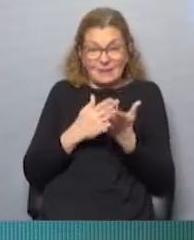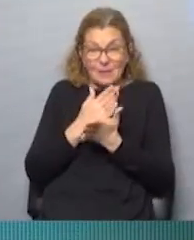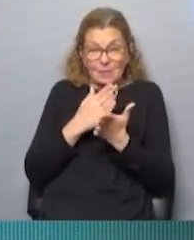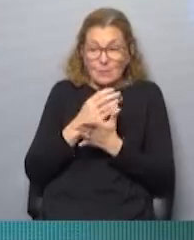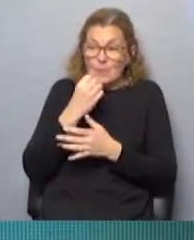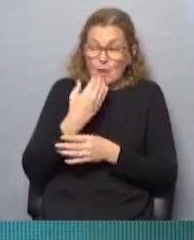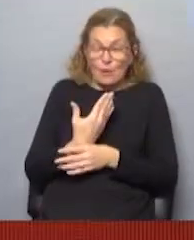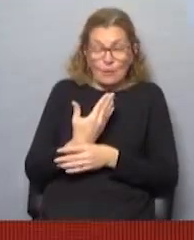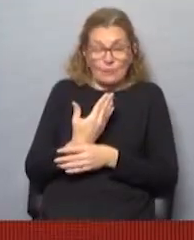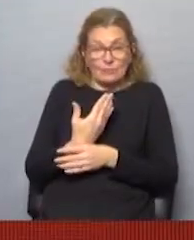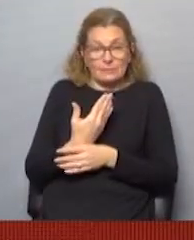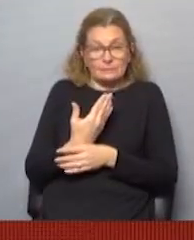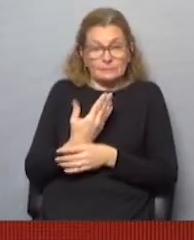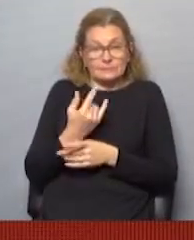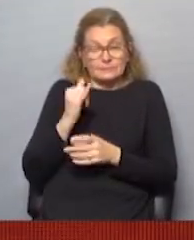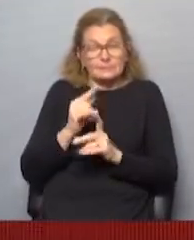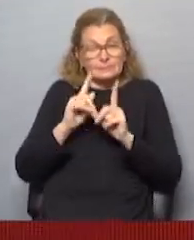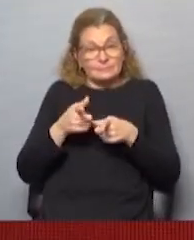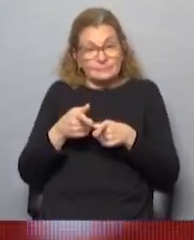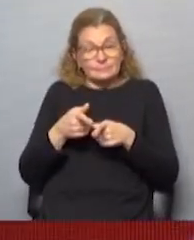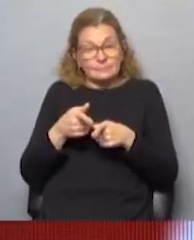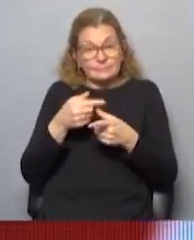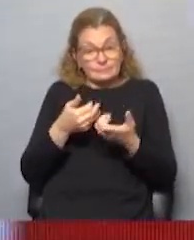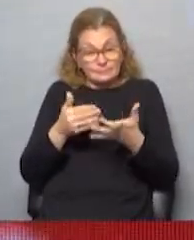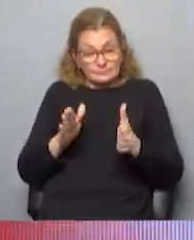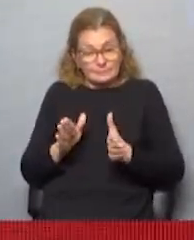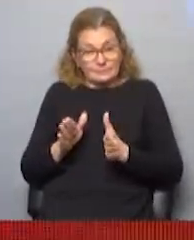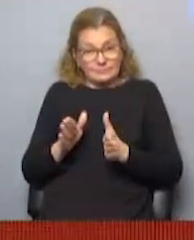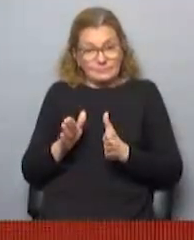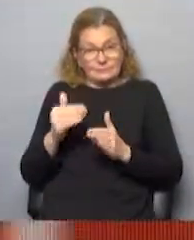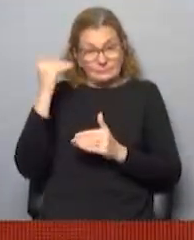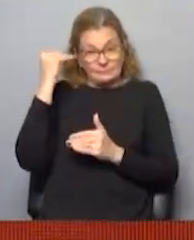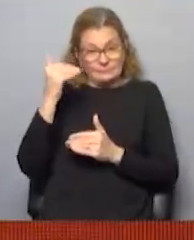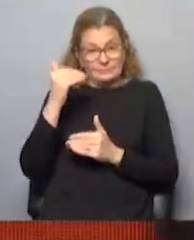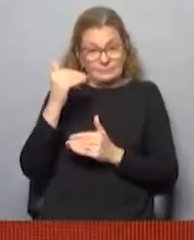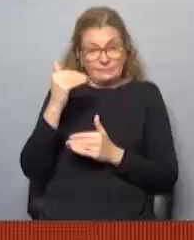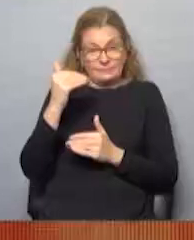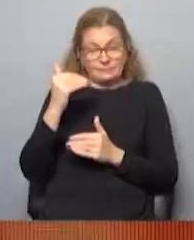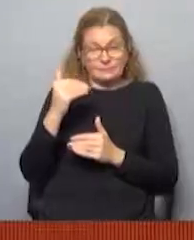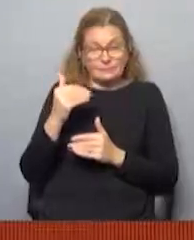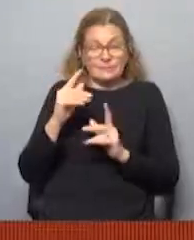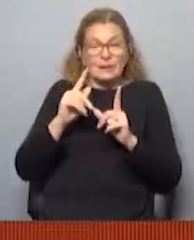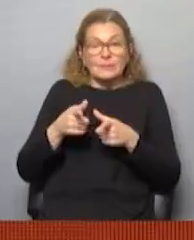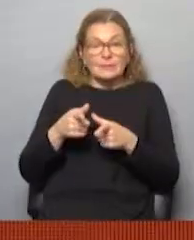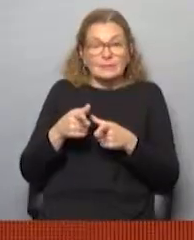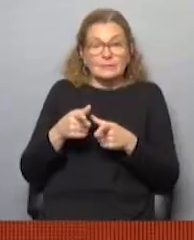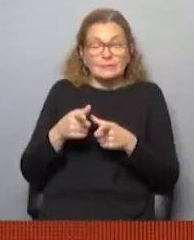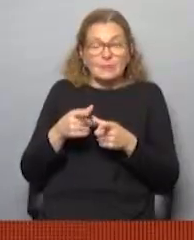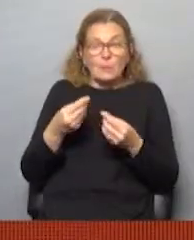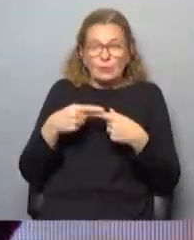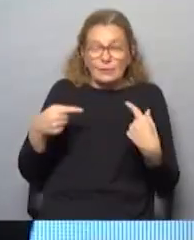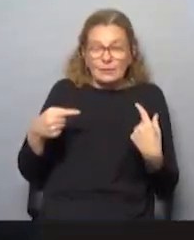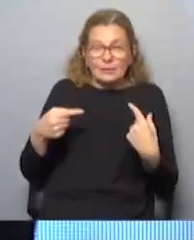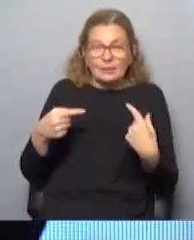mejorar y también a partir de eso no los docentes tienen que muchas veces